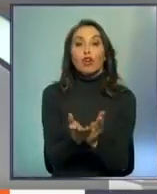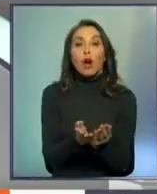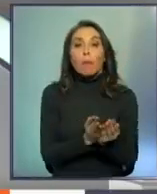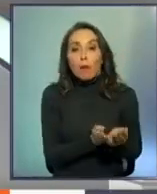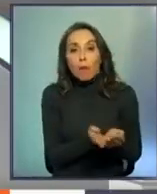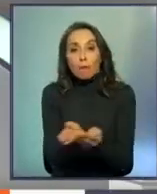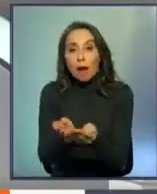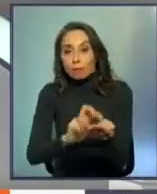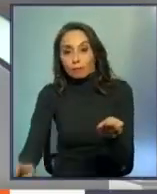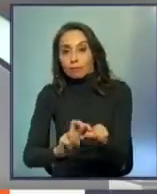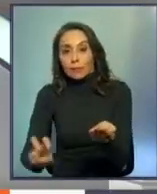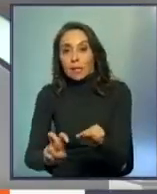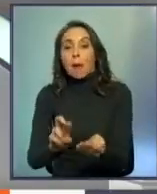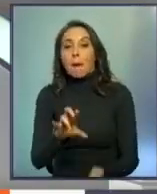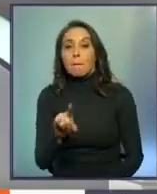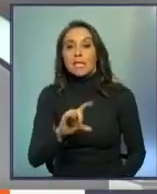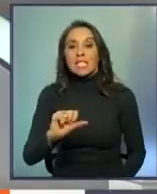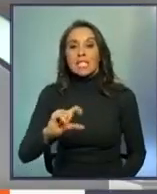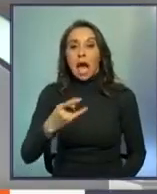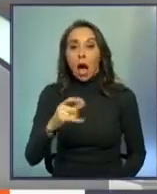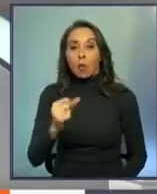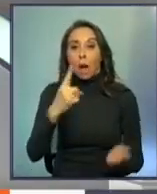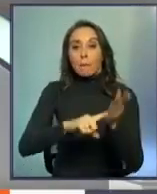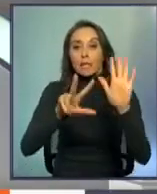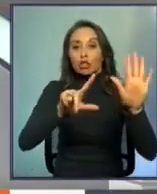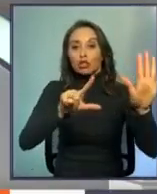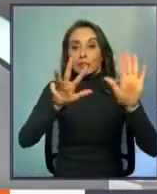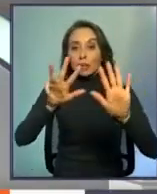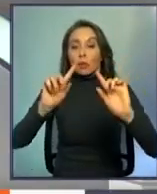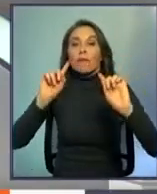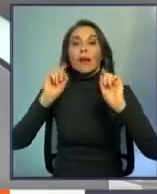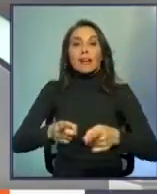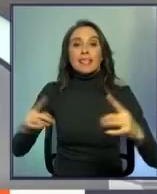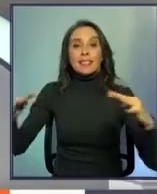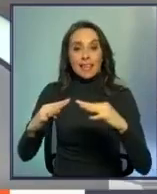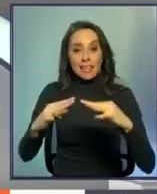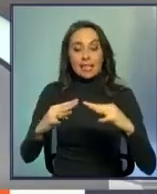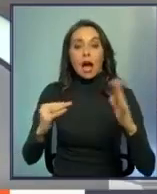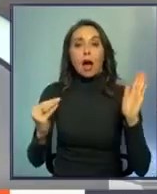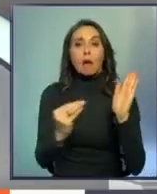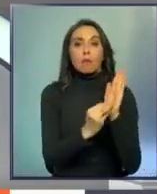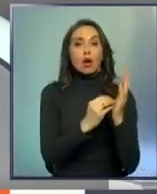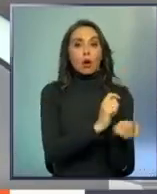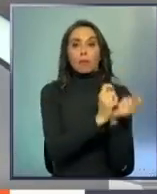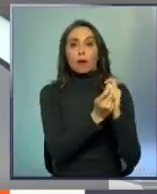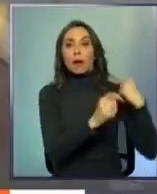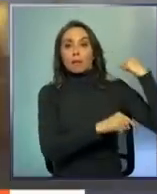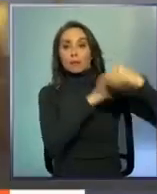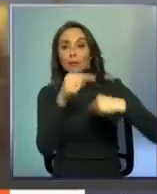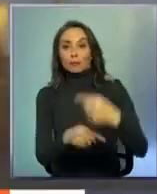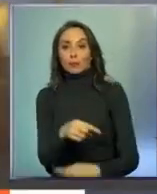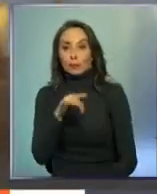Pisagua en el año 1879 y las consecuencias que tuvo para la historia de Chile.